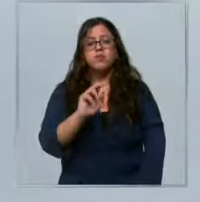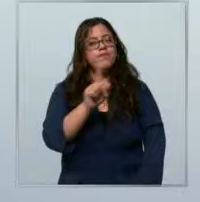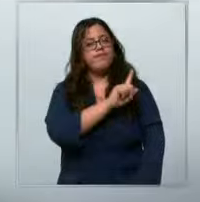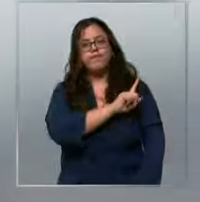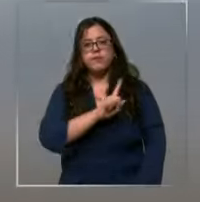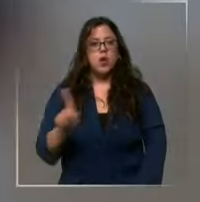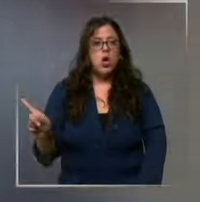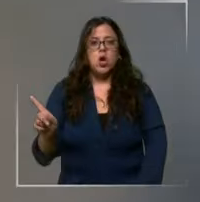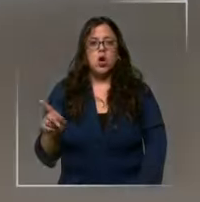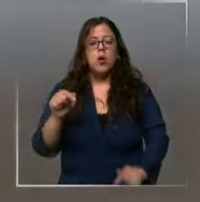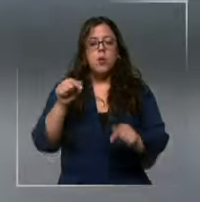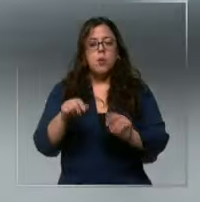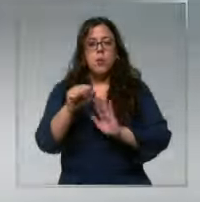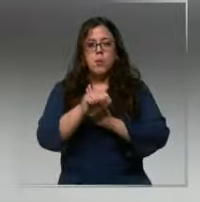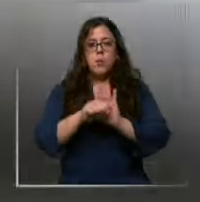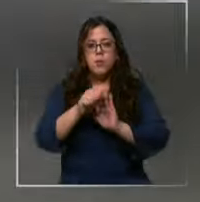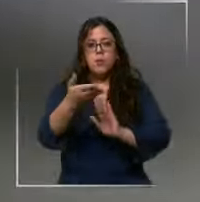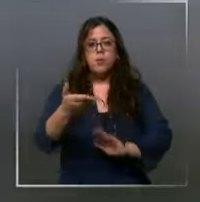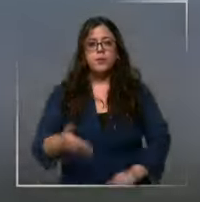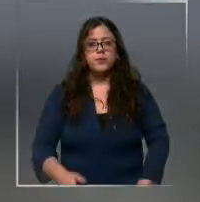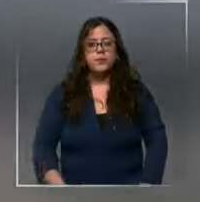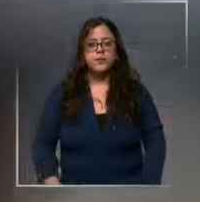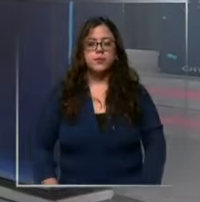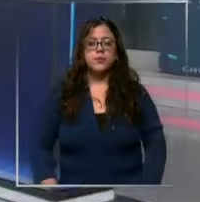su versión para esta nota.